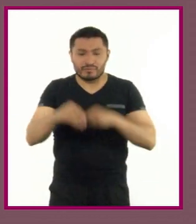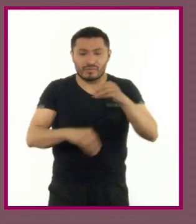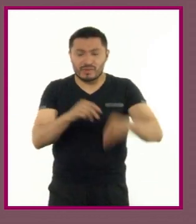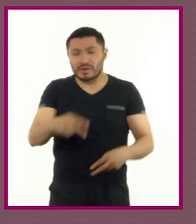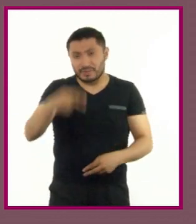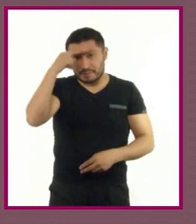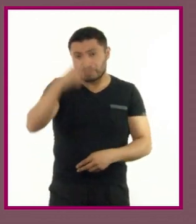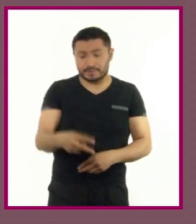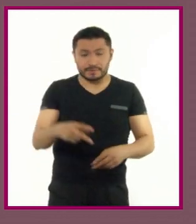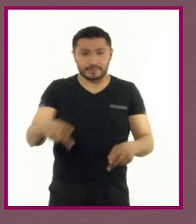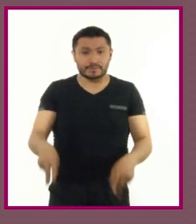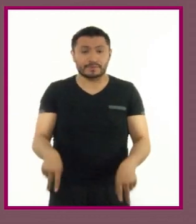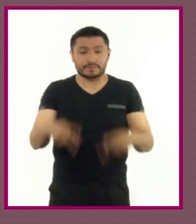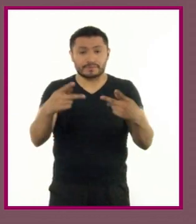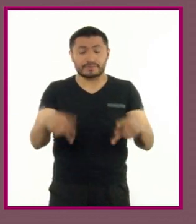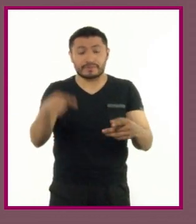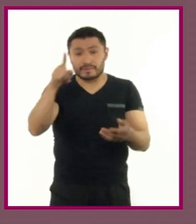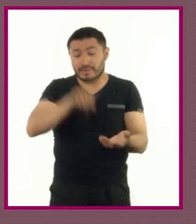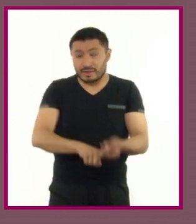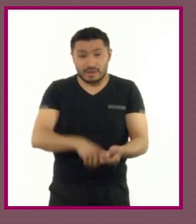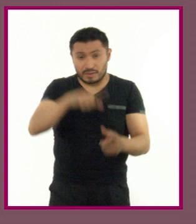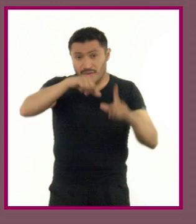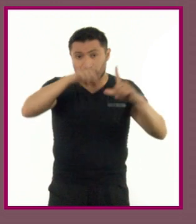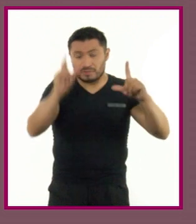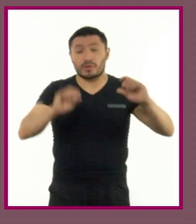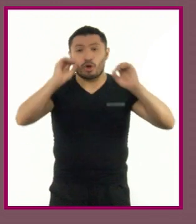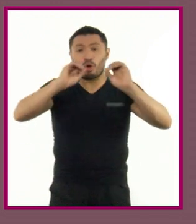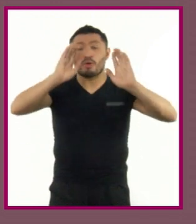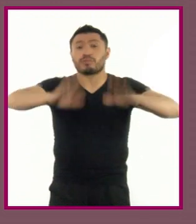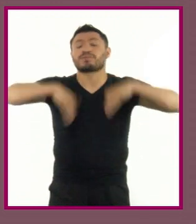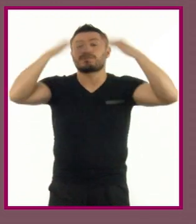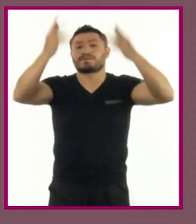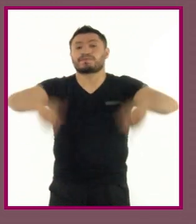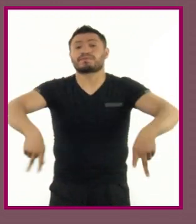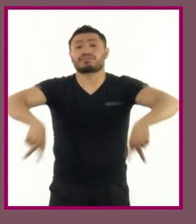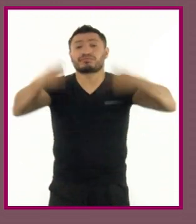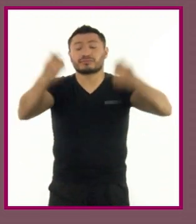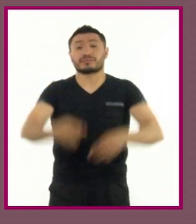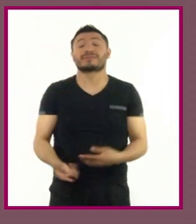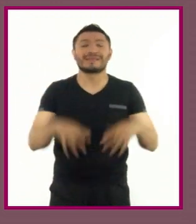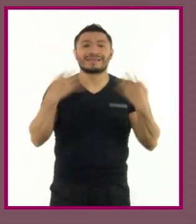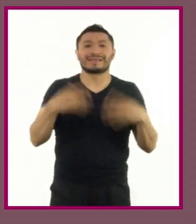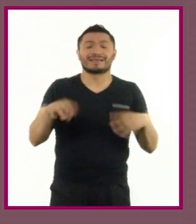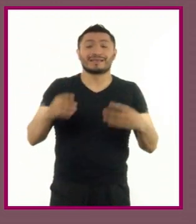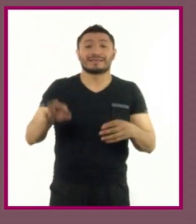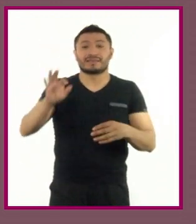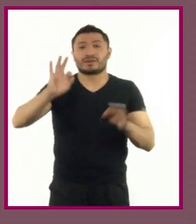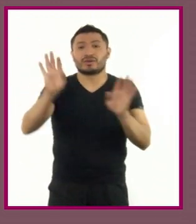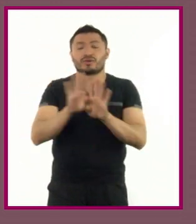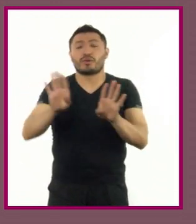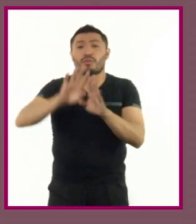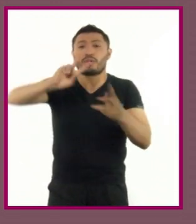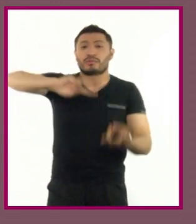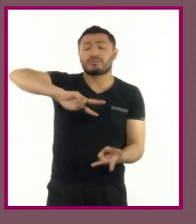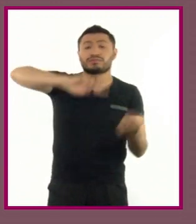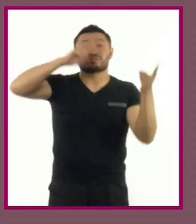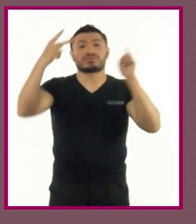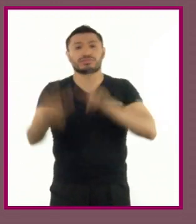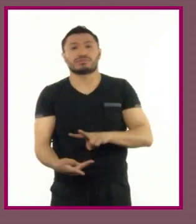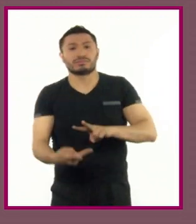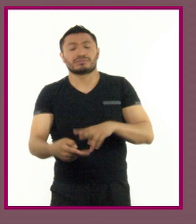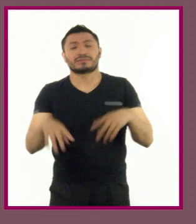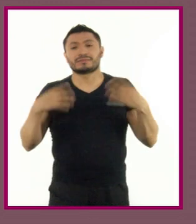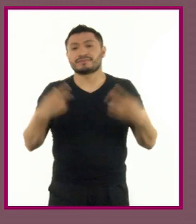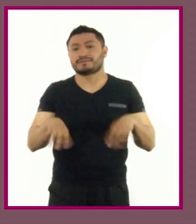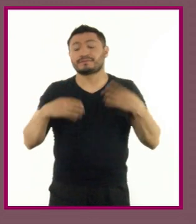mercado interno, o salir al exterior, volcarse 180 grados casi en su